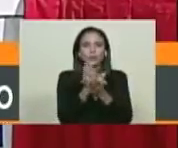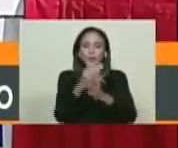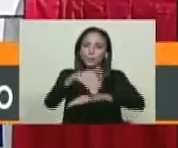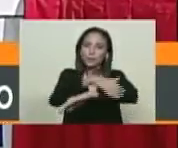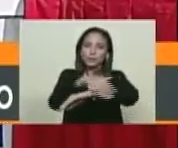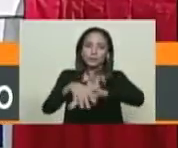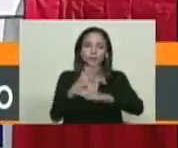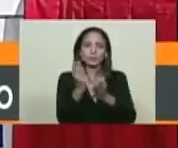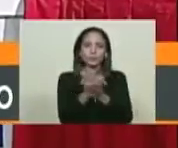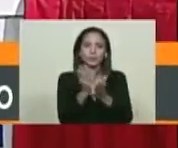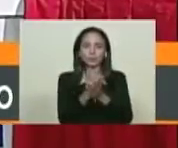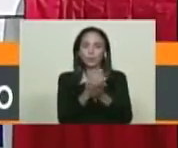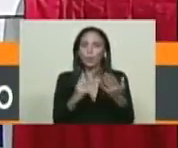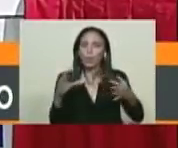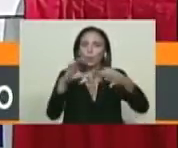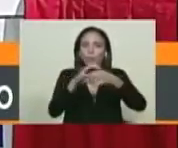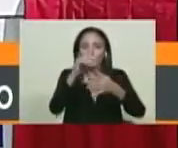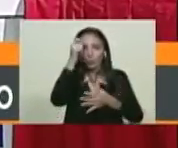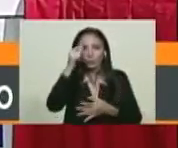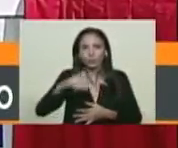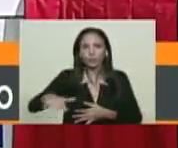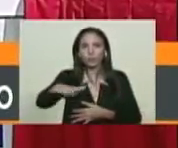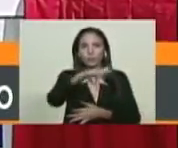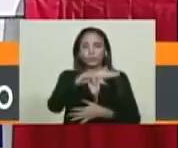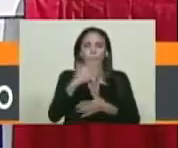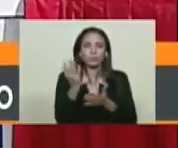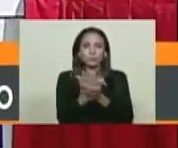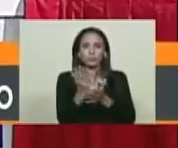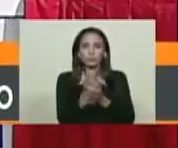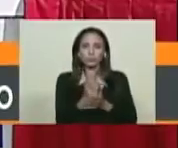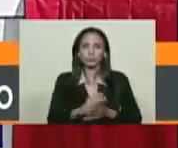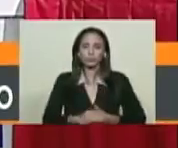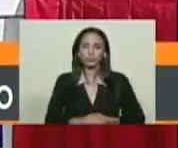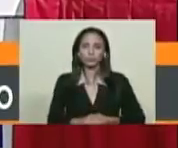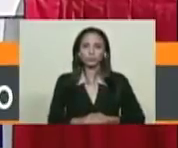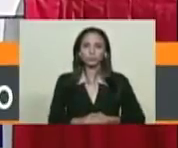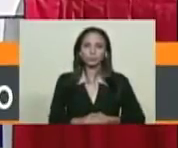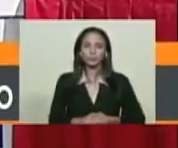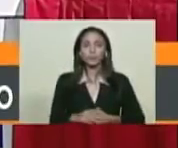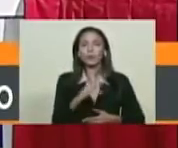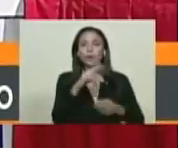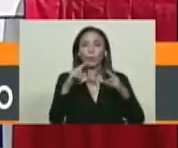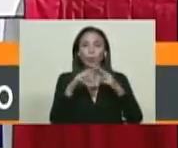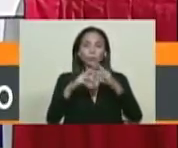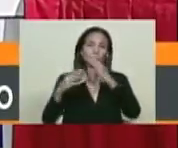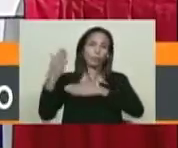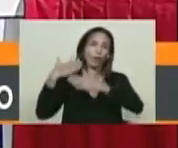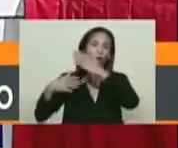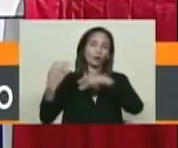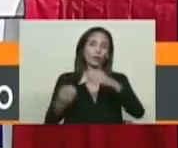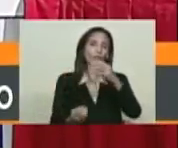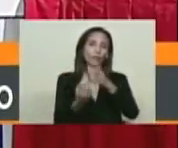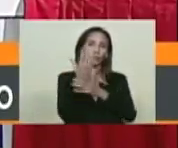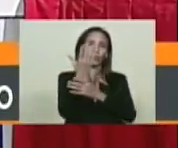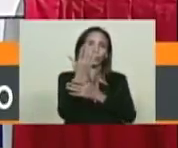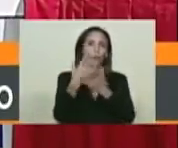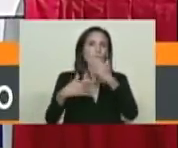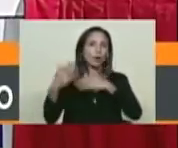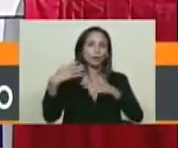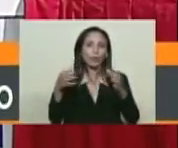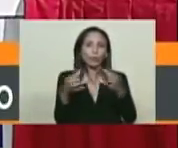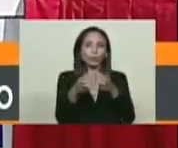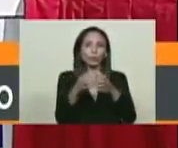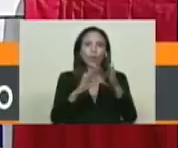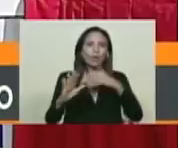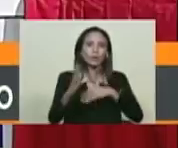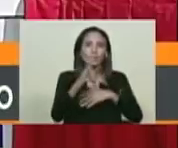Iris, con el pueblo. Siempre, desde siempre. Desde que nos conocimos y fundamos el movimiento Quinta